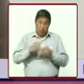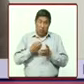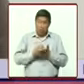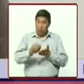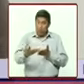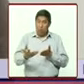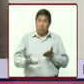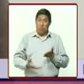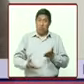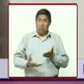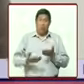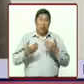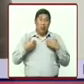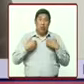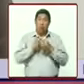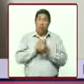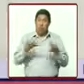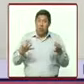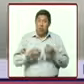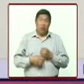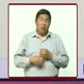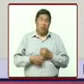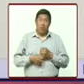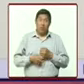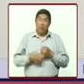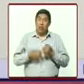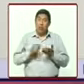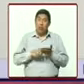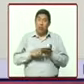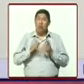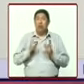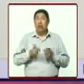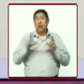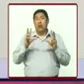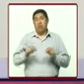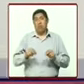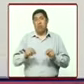Tenemos empleados, tenemos oficinas en las terminales. Y esto no puede seguir así.